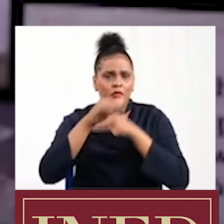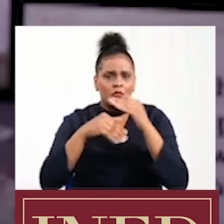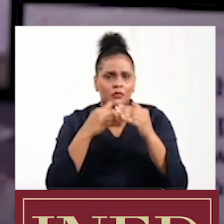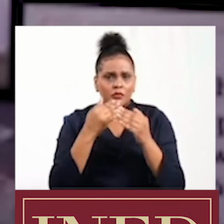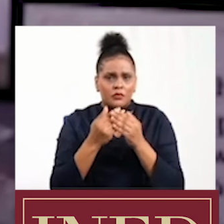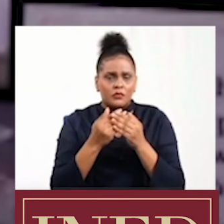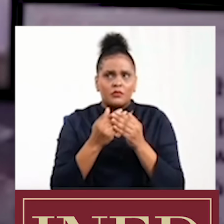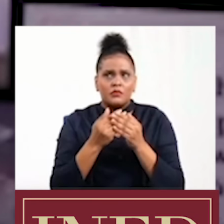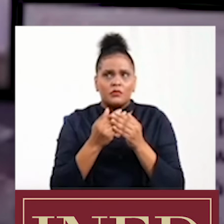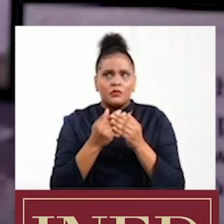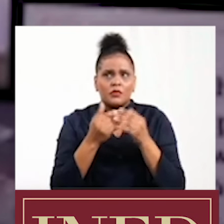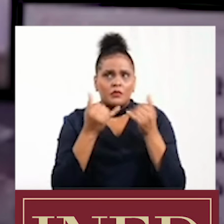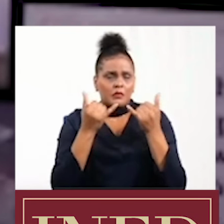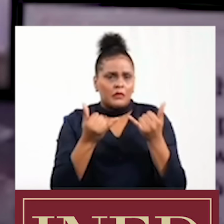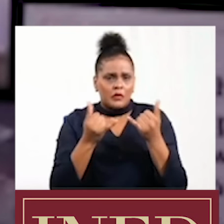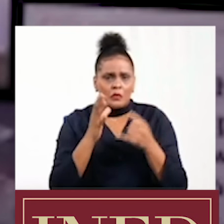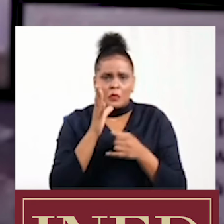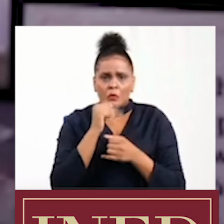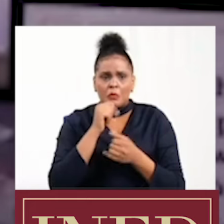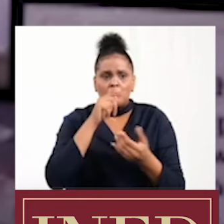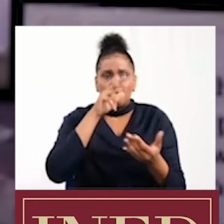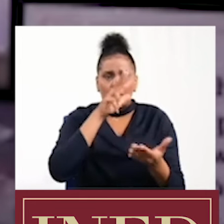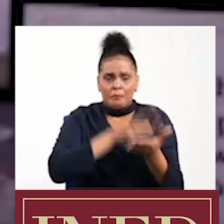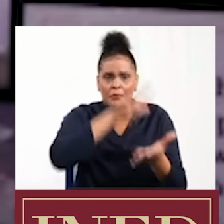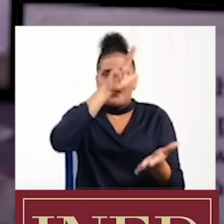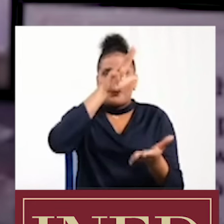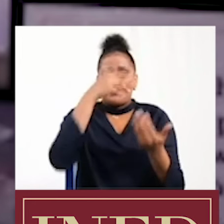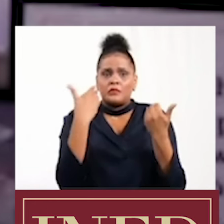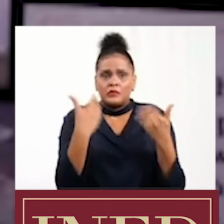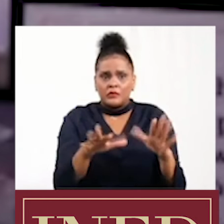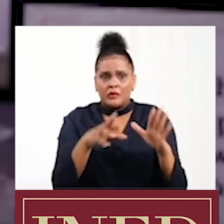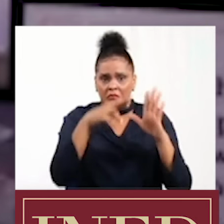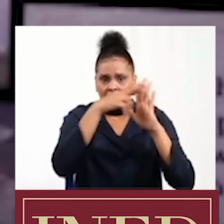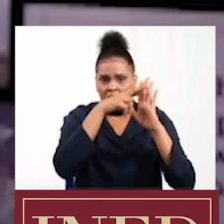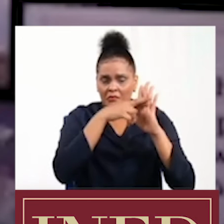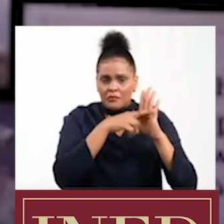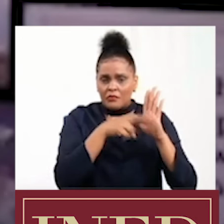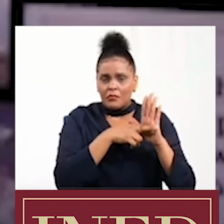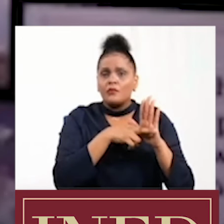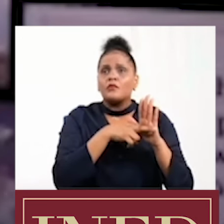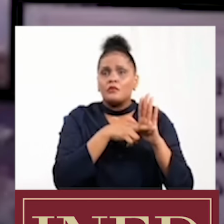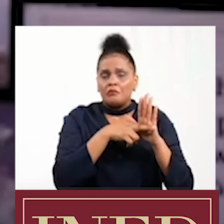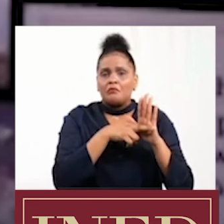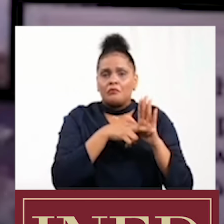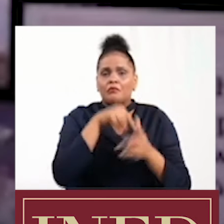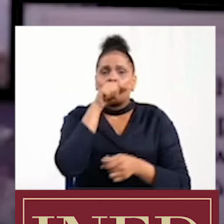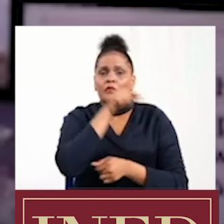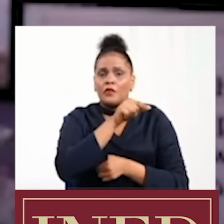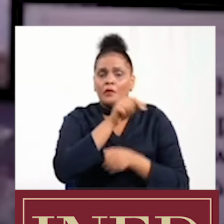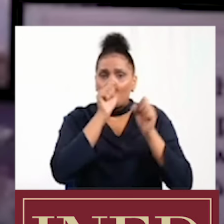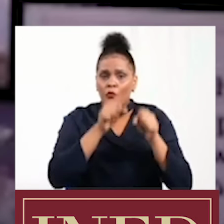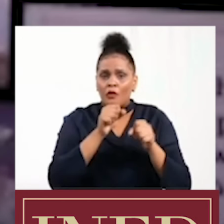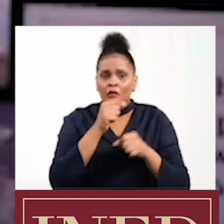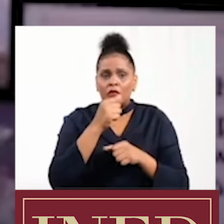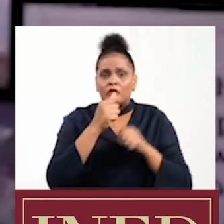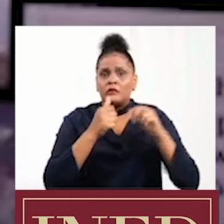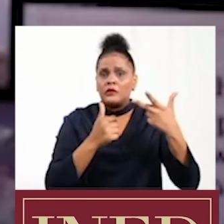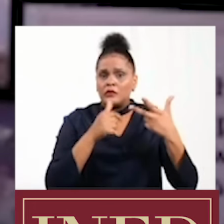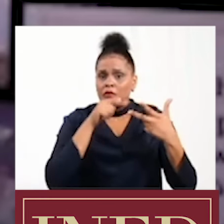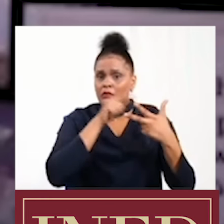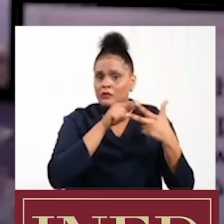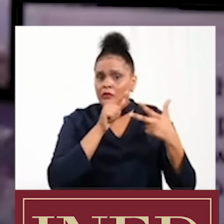hay una regulación aprobada para que las medidas paritarias apliquen en los tres poderes es